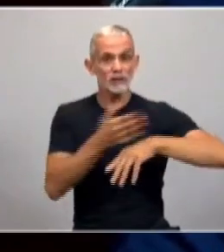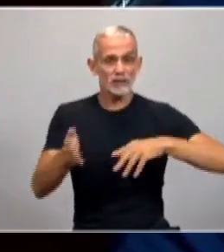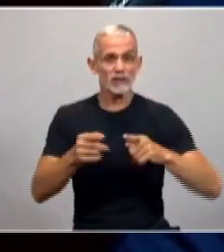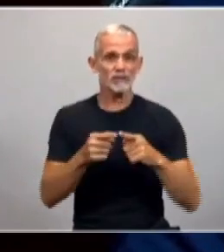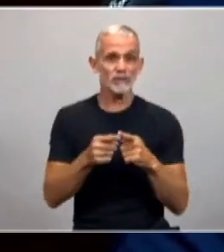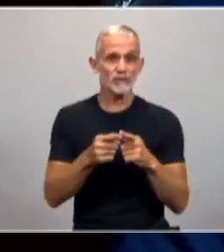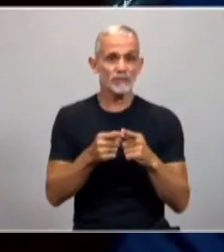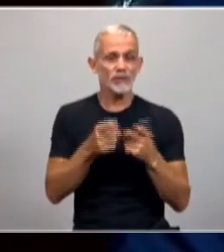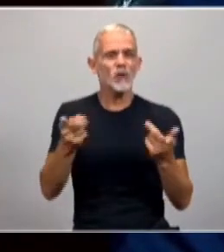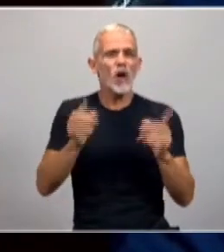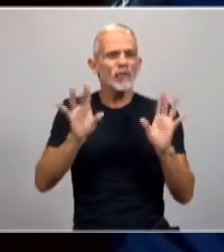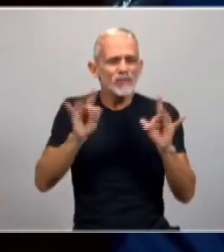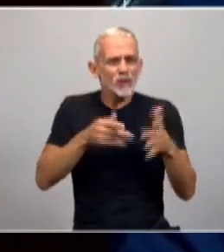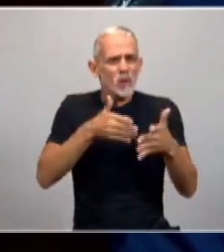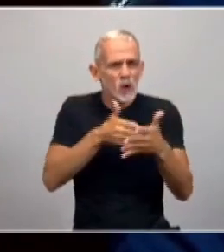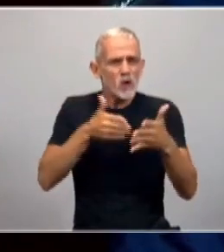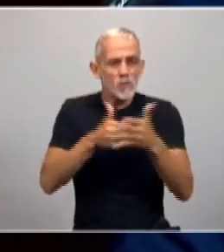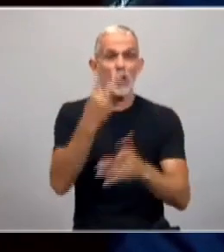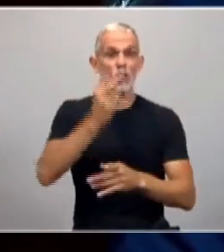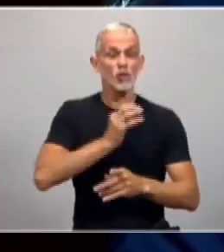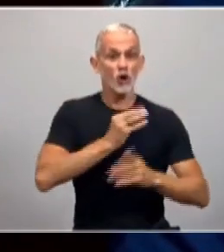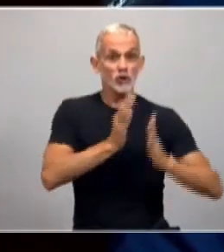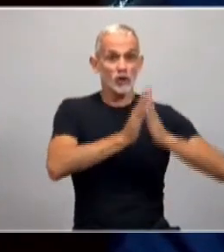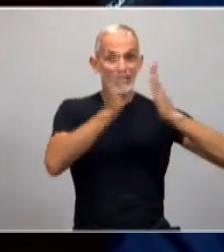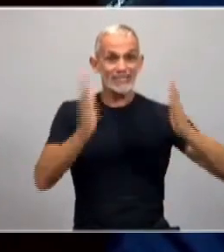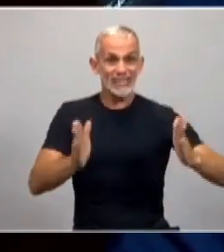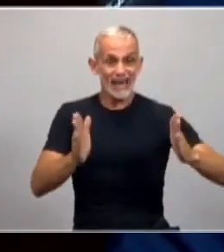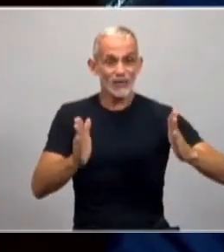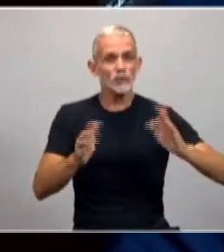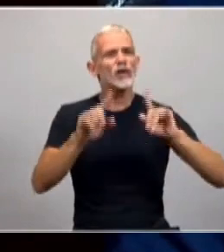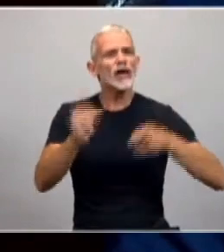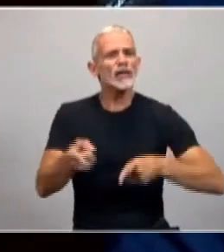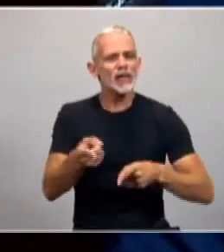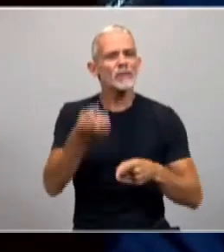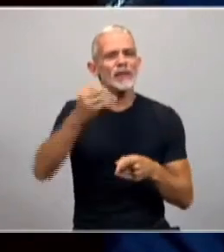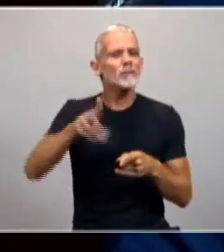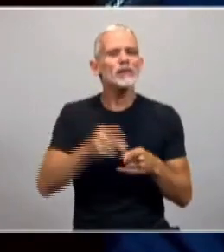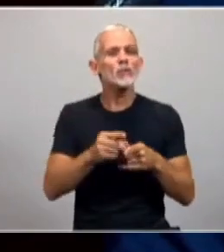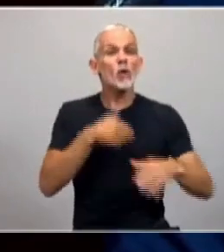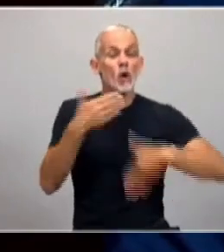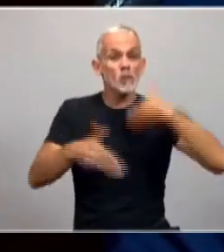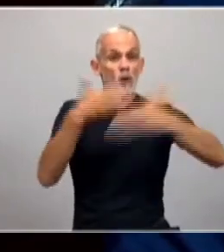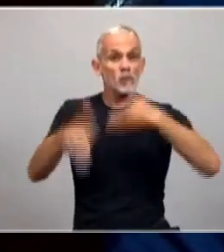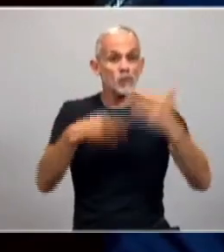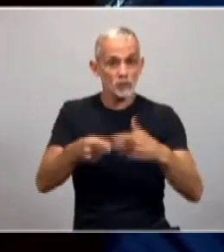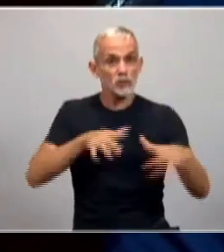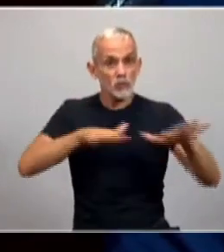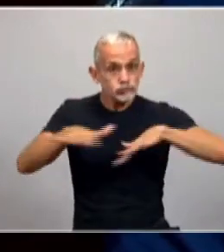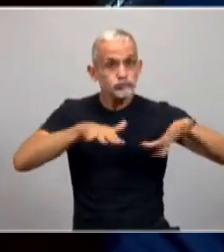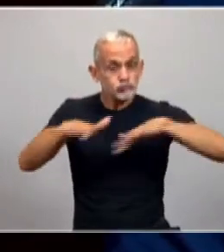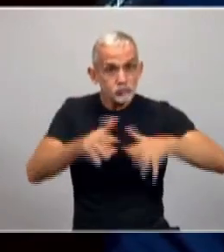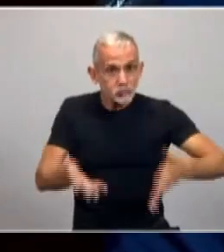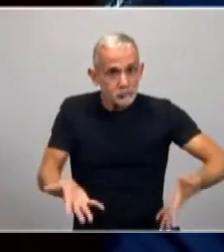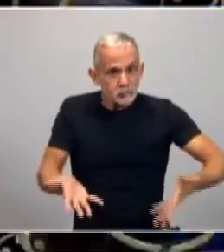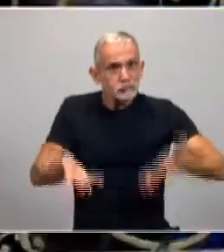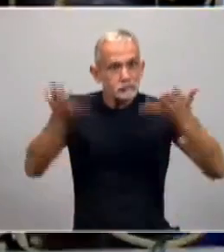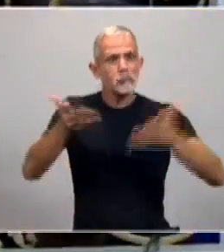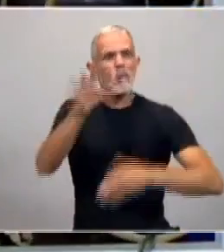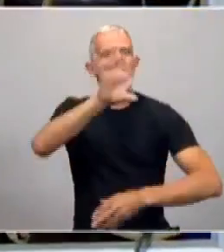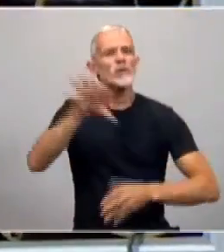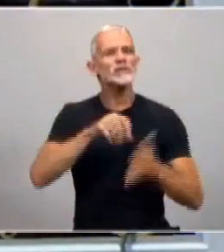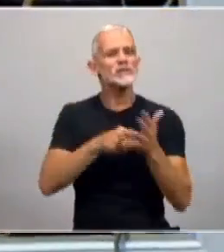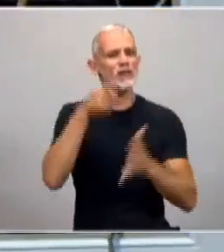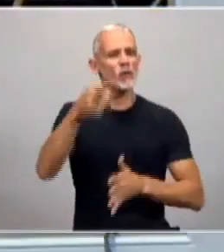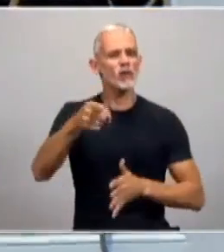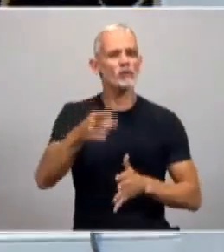a las dificultades, en los últimos 2 años se había puesto en marcha un claro proceso de reactivación, consolidando en la